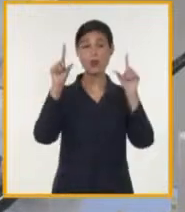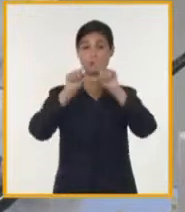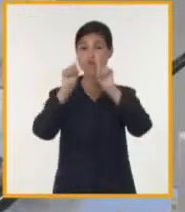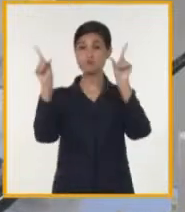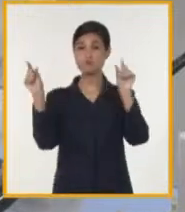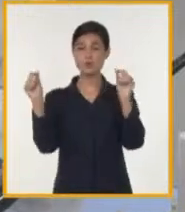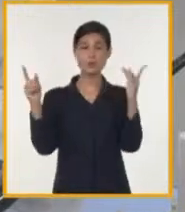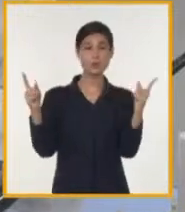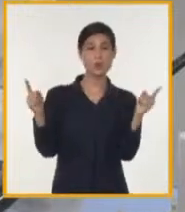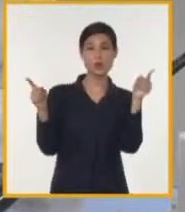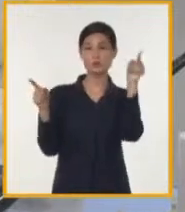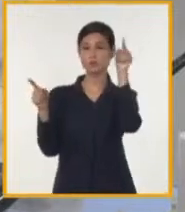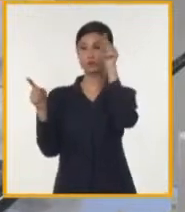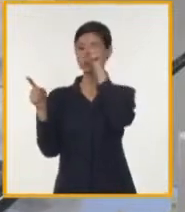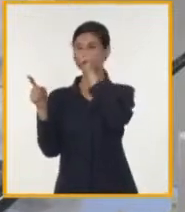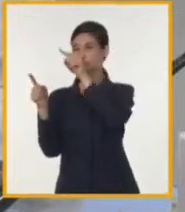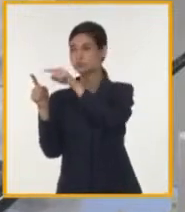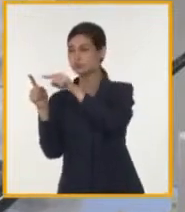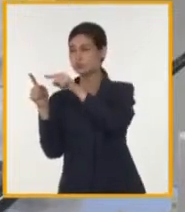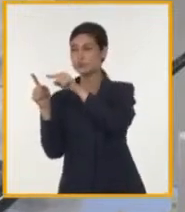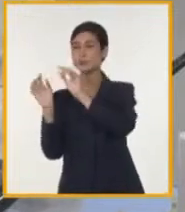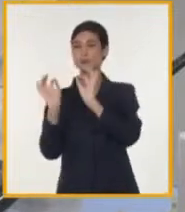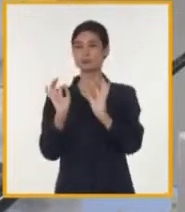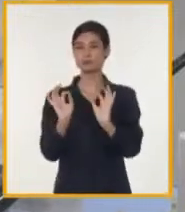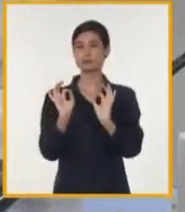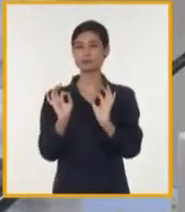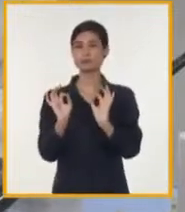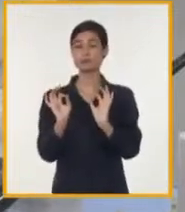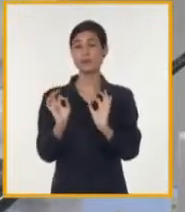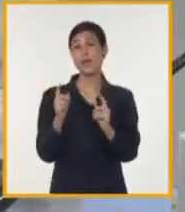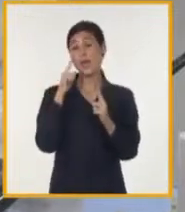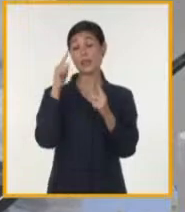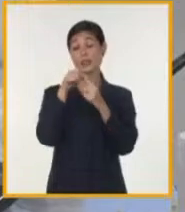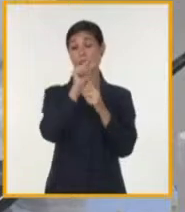municipios de desarrollo económico sustancial que